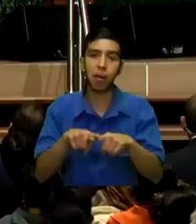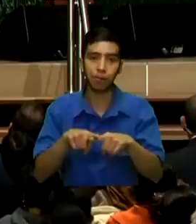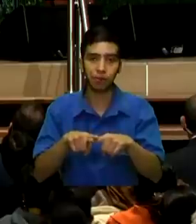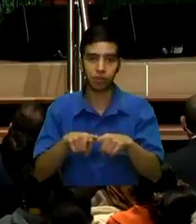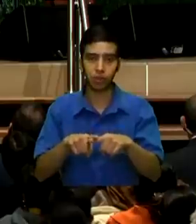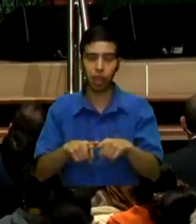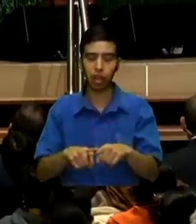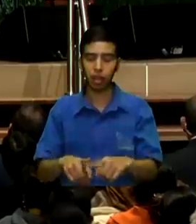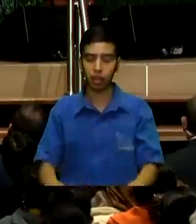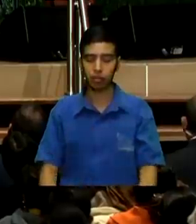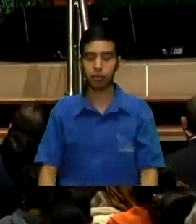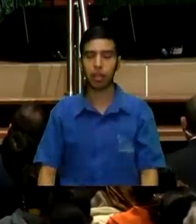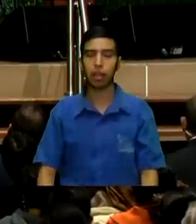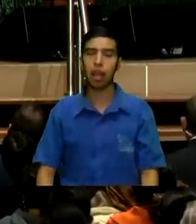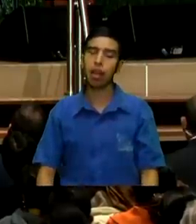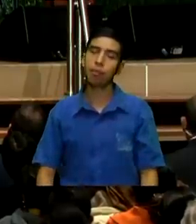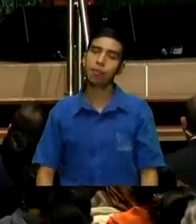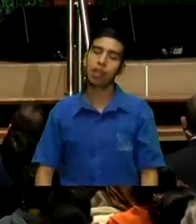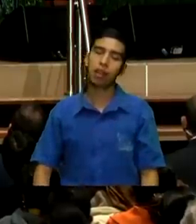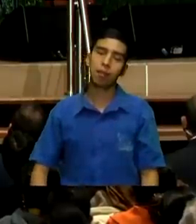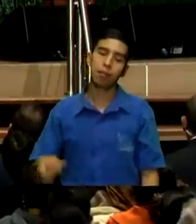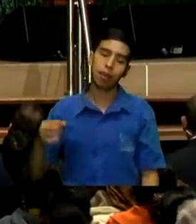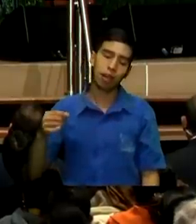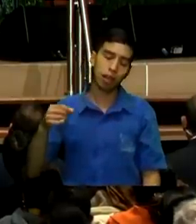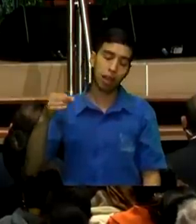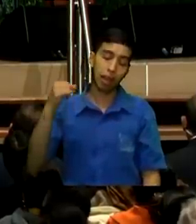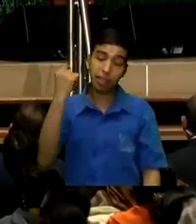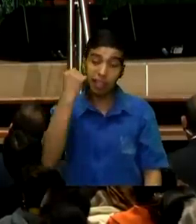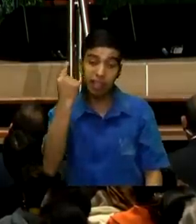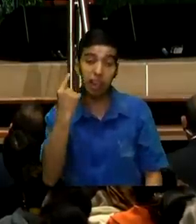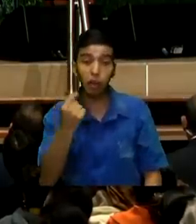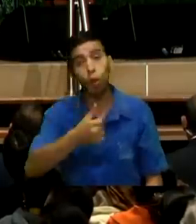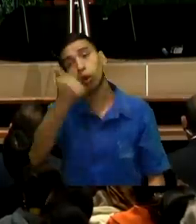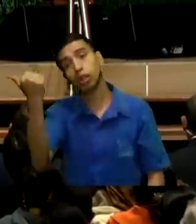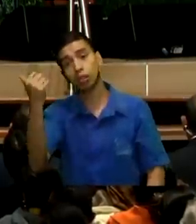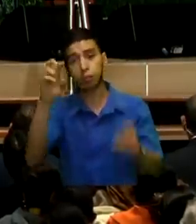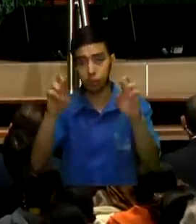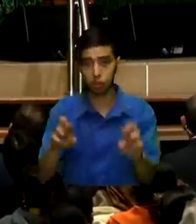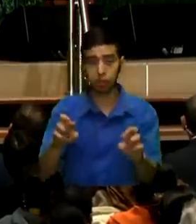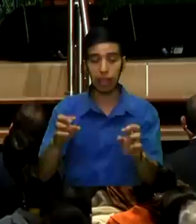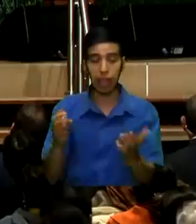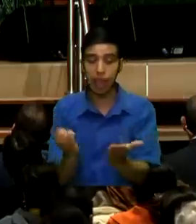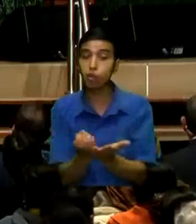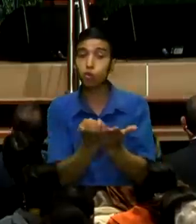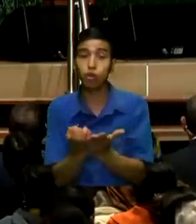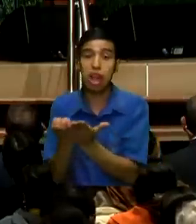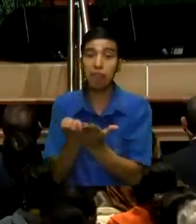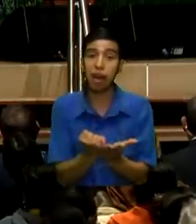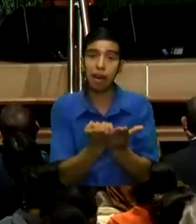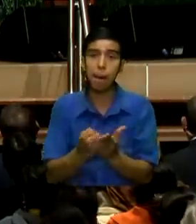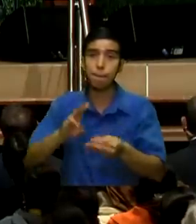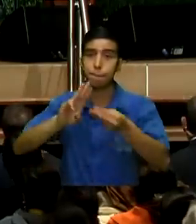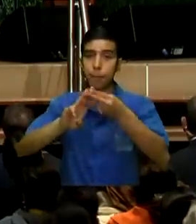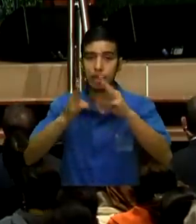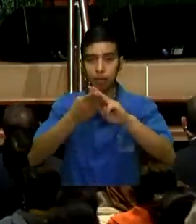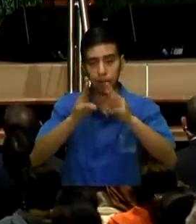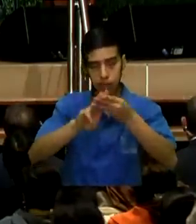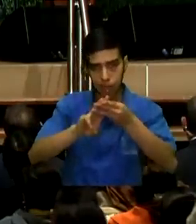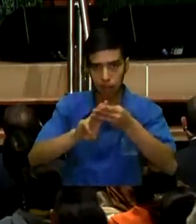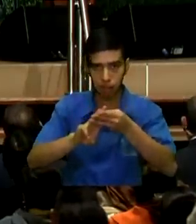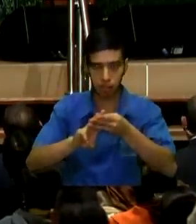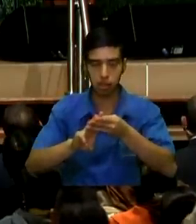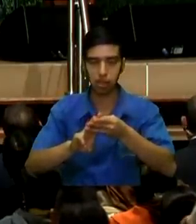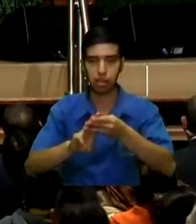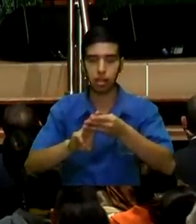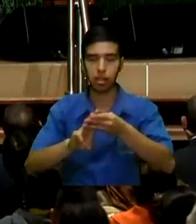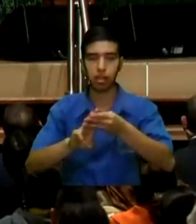pasar para que todos los demás matemáticos lo leyeran. Sin embargo, cuando llegó este tema, se